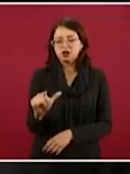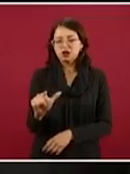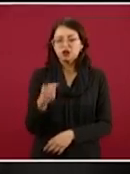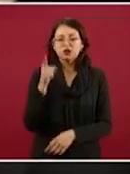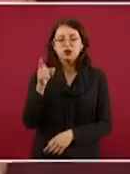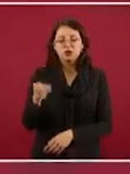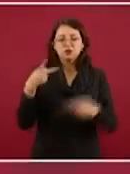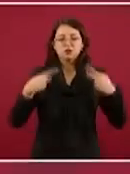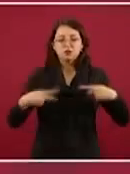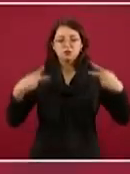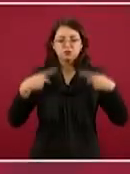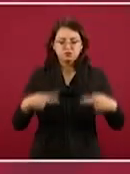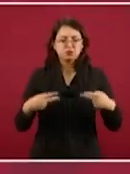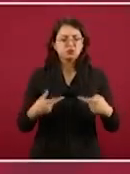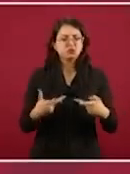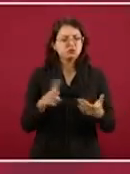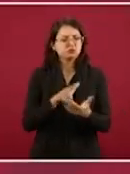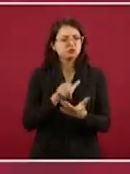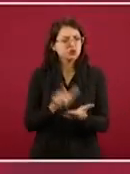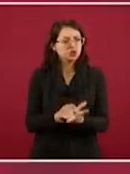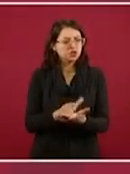un agente progresista,